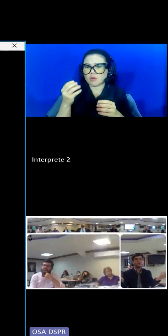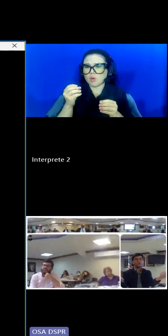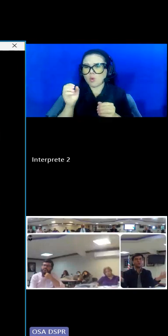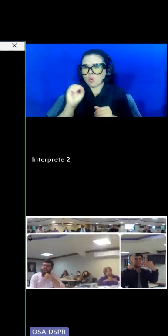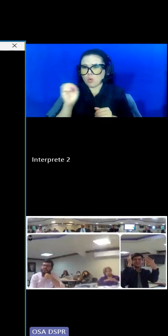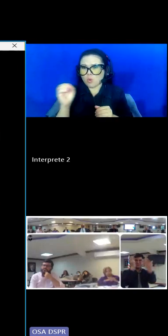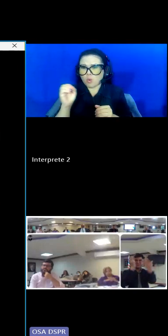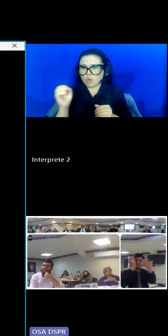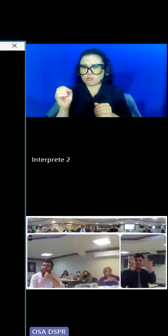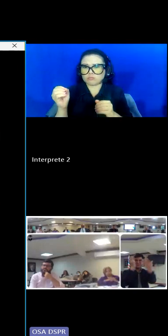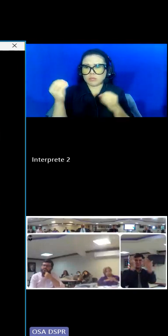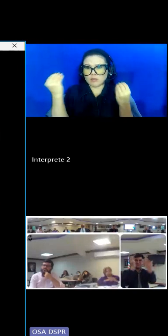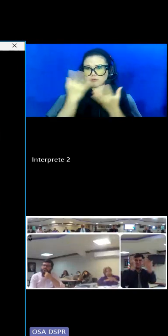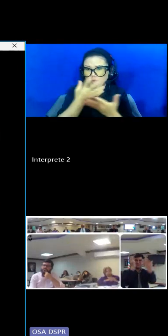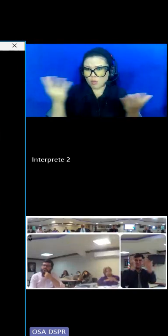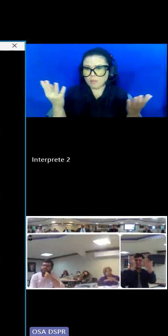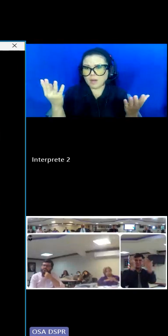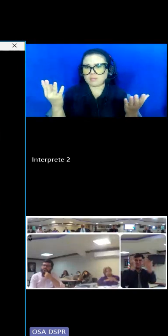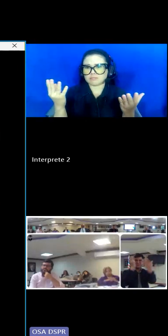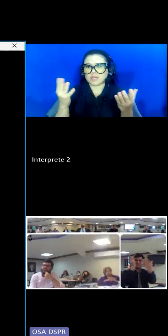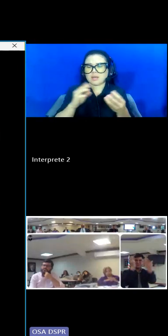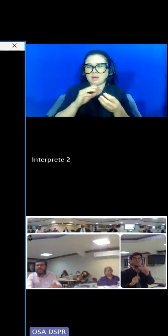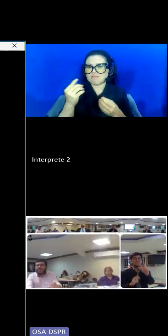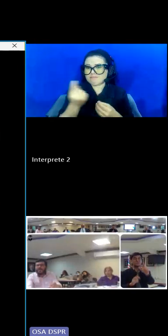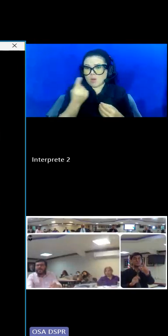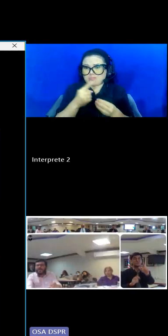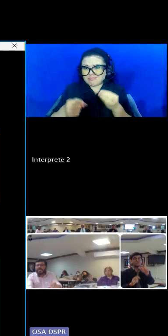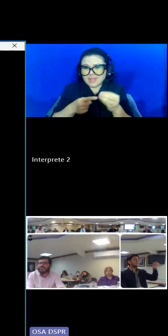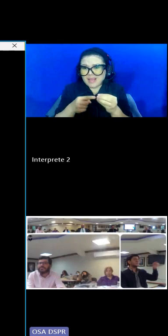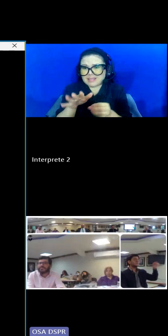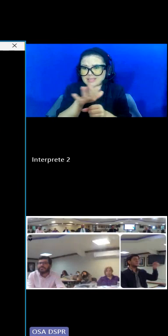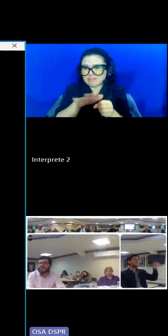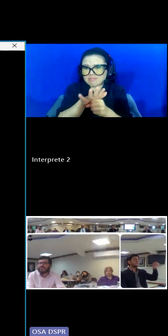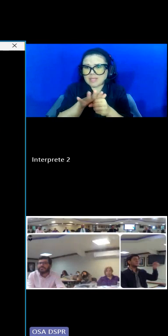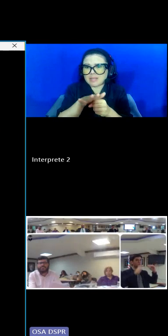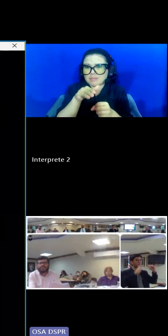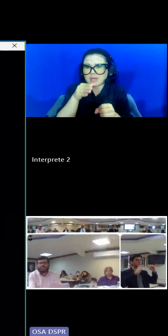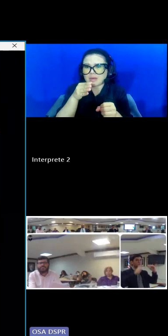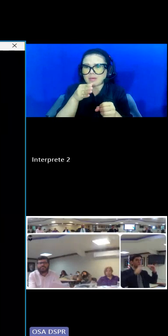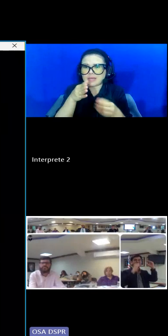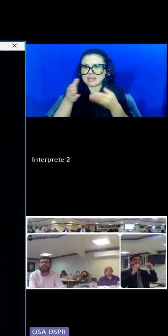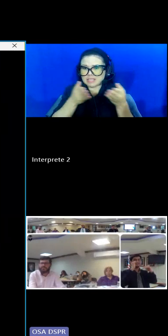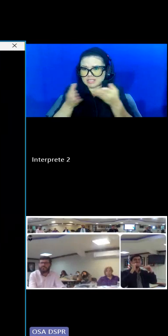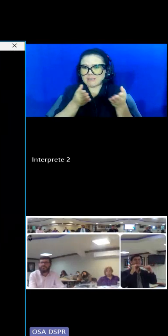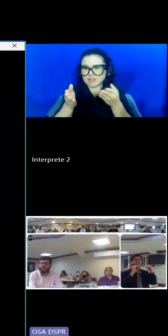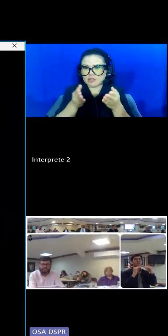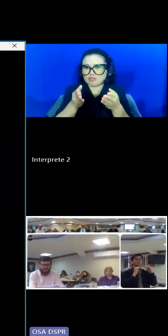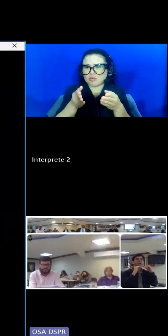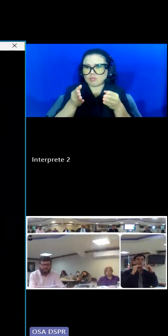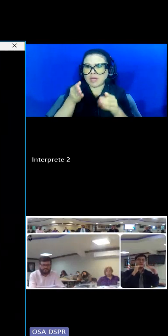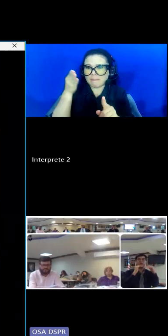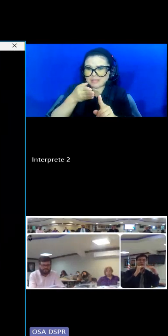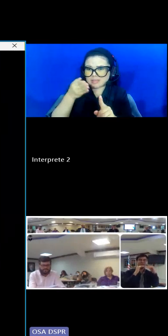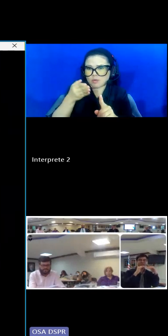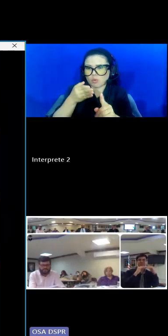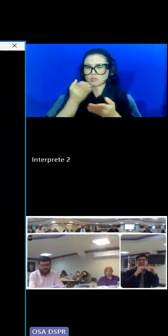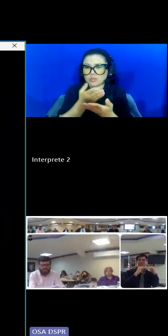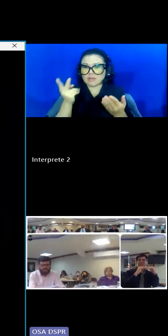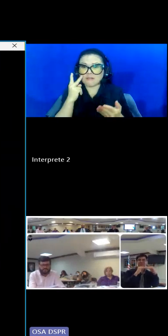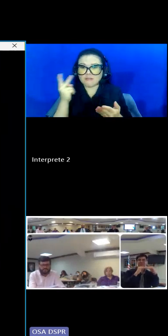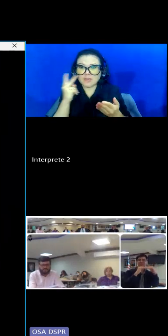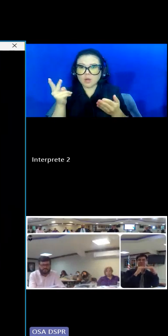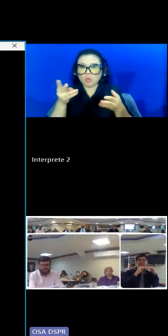de fondos dirigidas exclusivamente a ese tipo de servicios. Y por eso que también es importante, cuando ustedes vieron la barrita de las estrategias, porque vamos viendo que hay